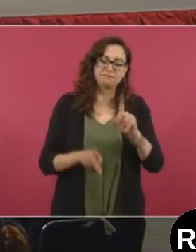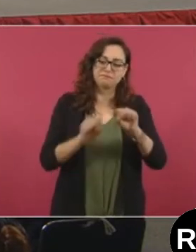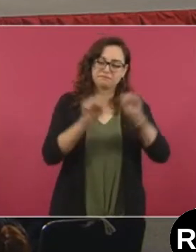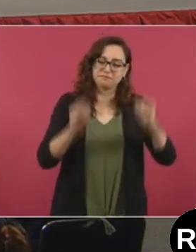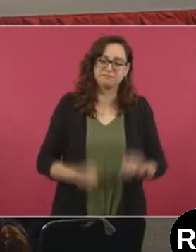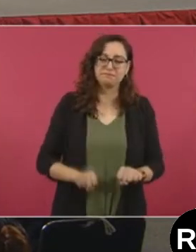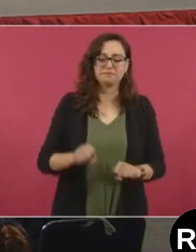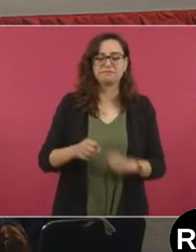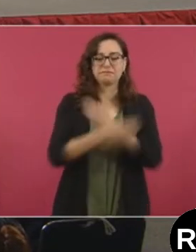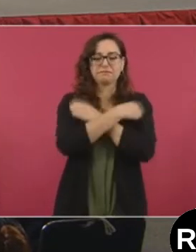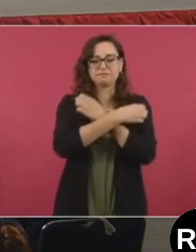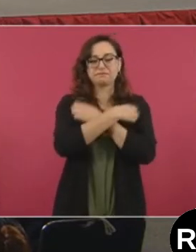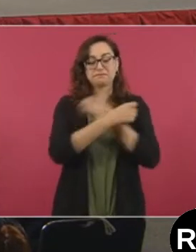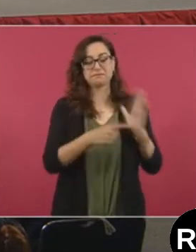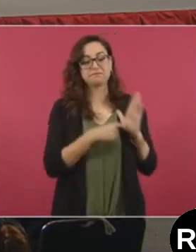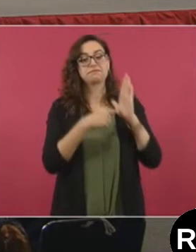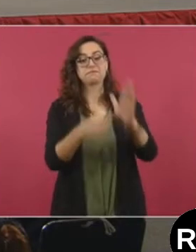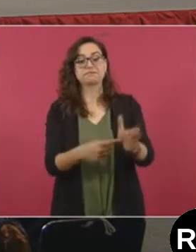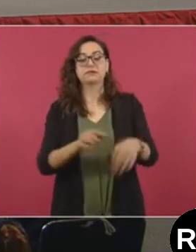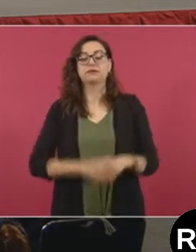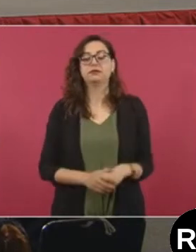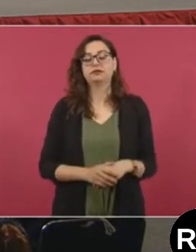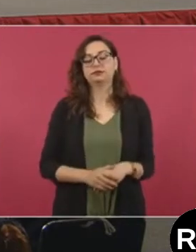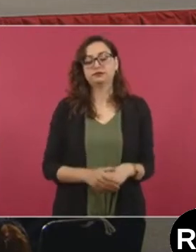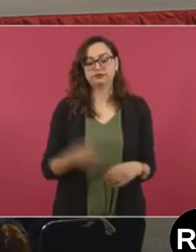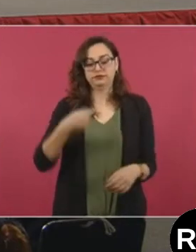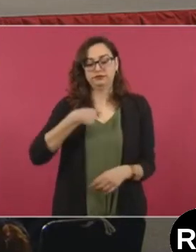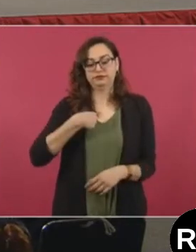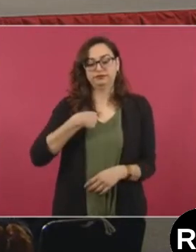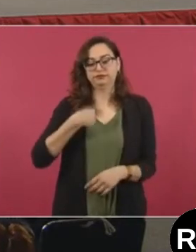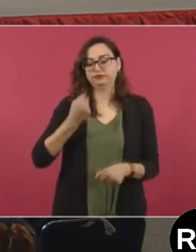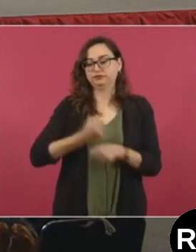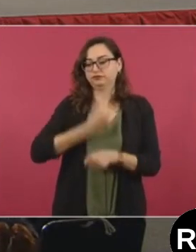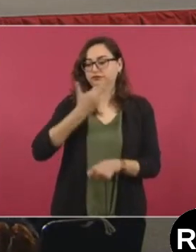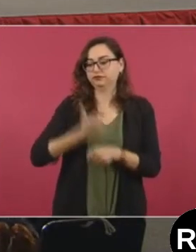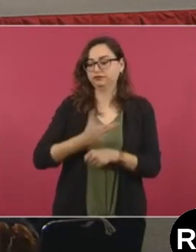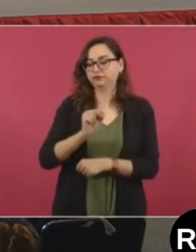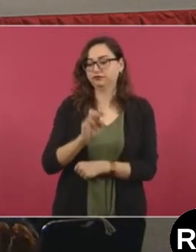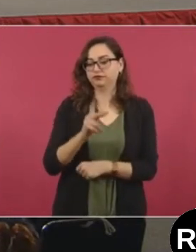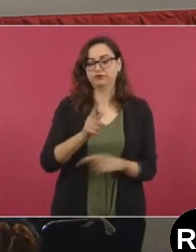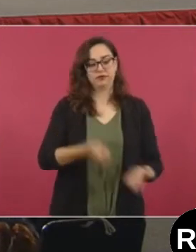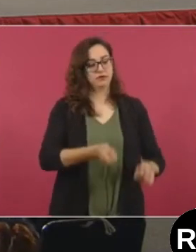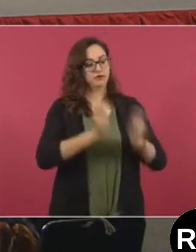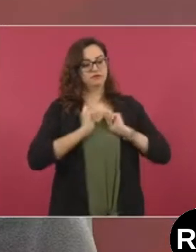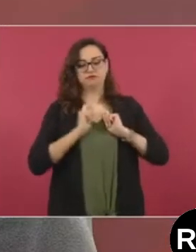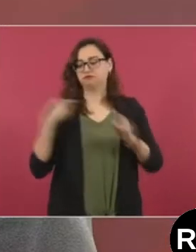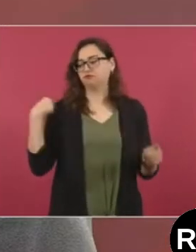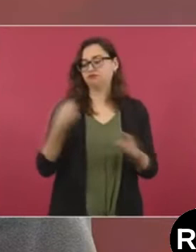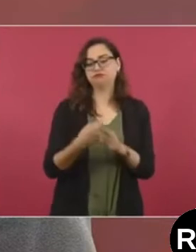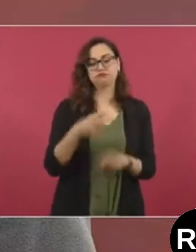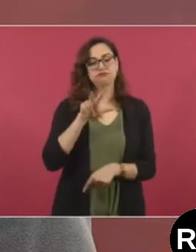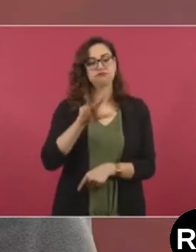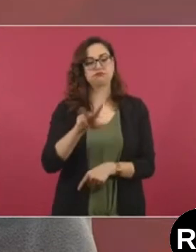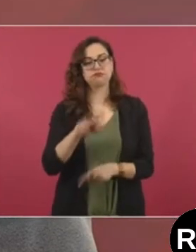18 meses que llegué aquí, llegué con mucha ilusión, con mucho agradecimiento por la gran